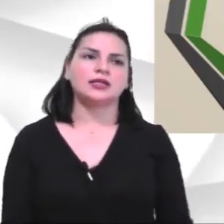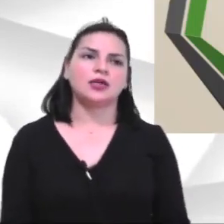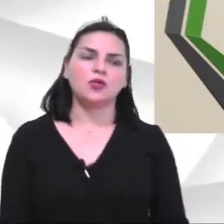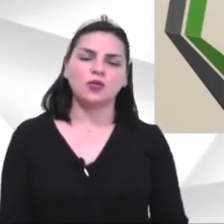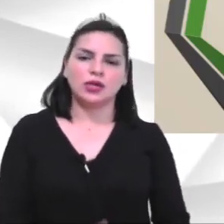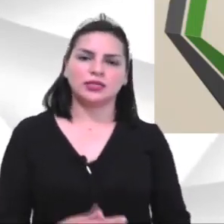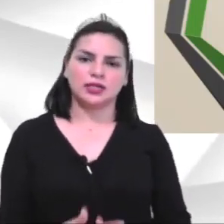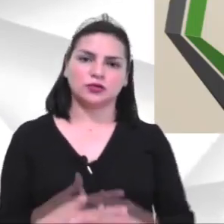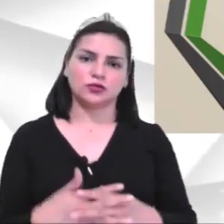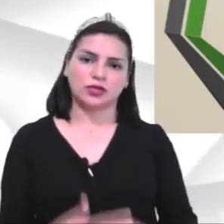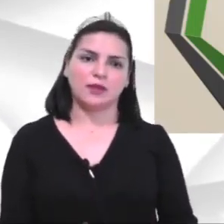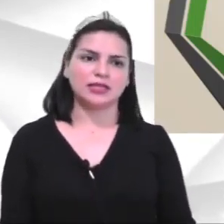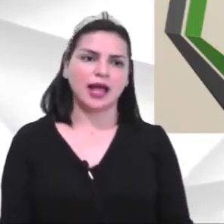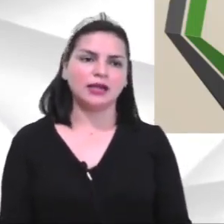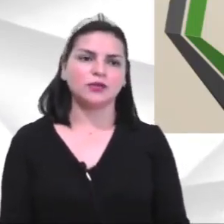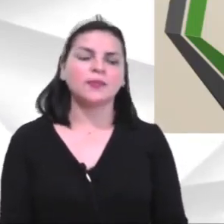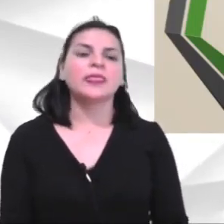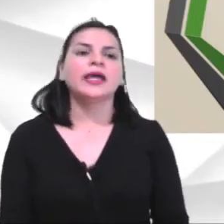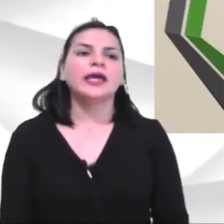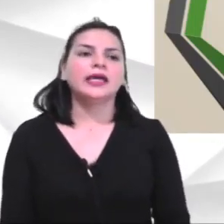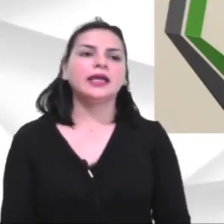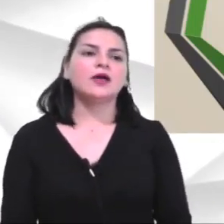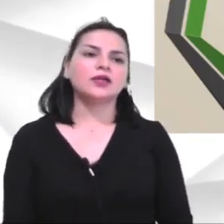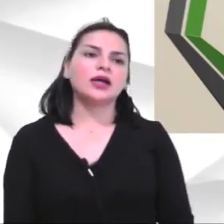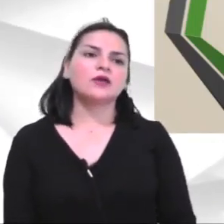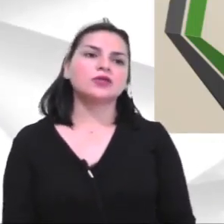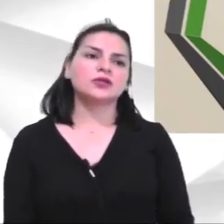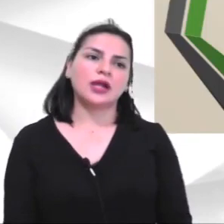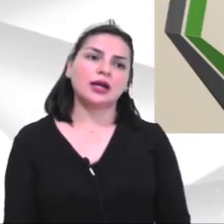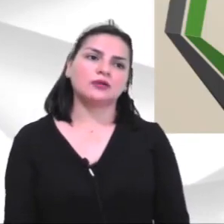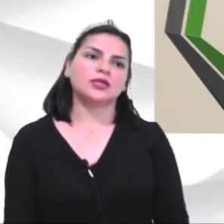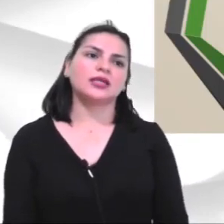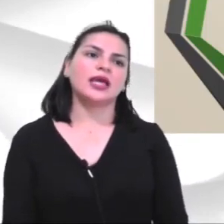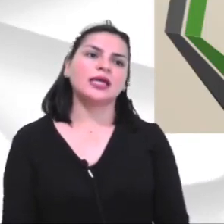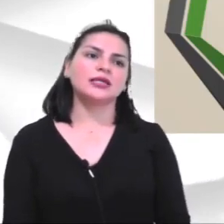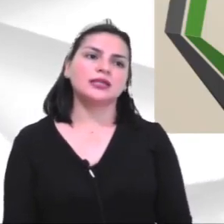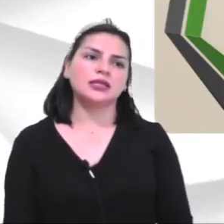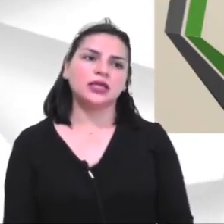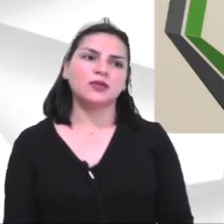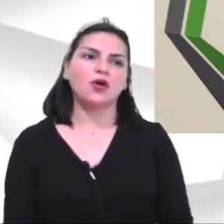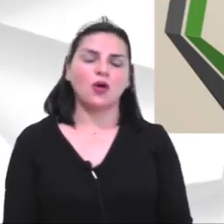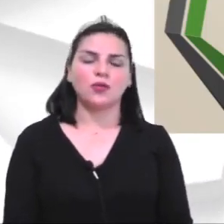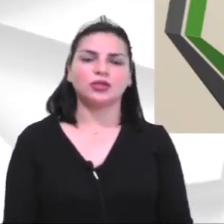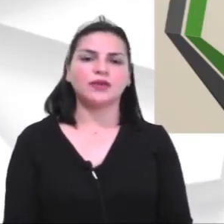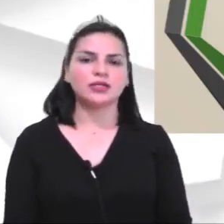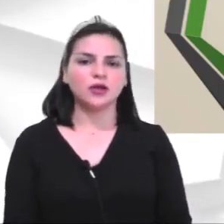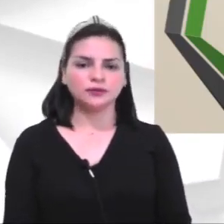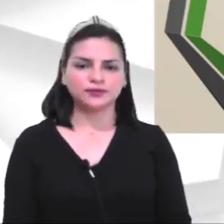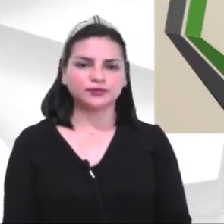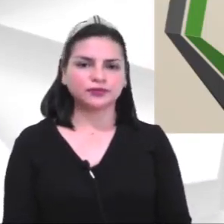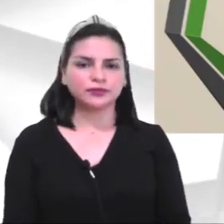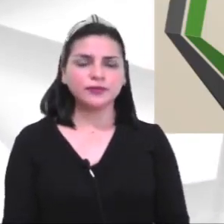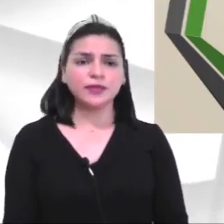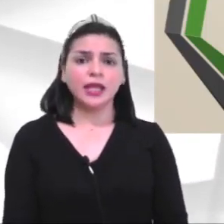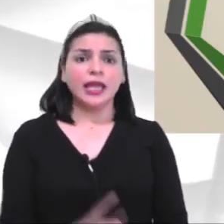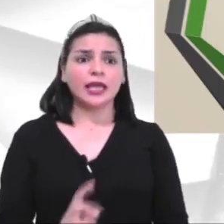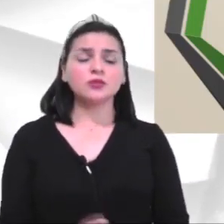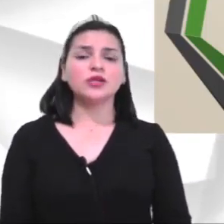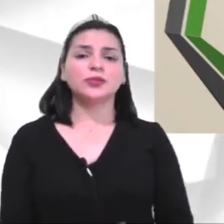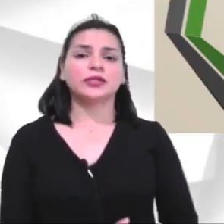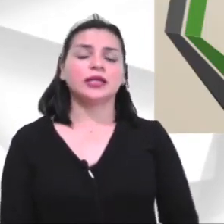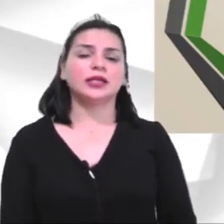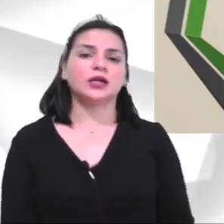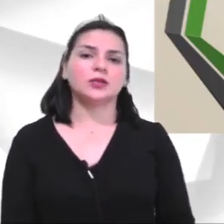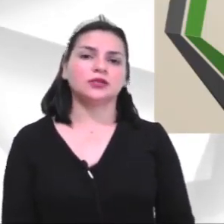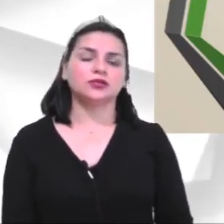lleva hacia un estrato social más alto. Y la otra causa son las causas de incentivo o motivación. Es